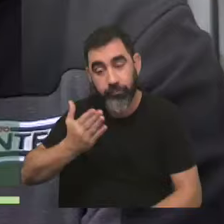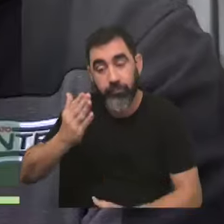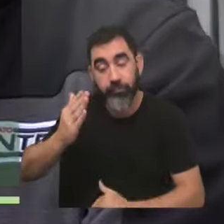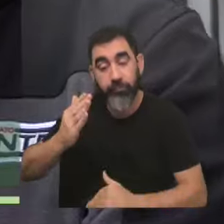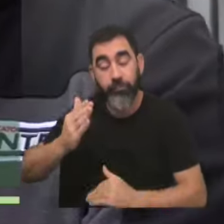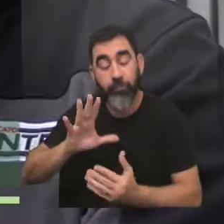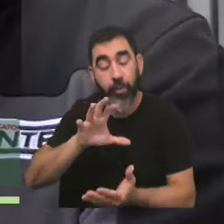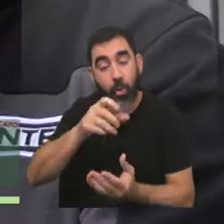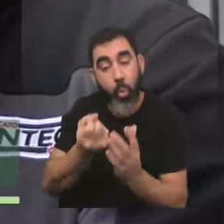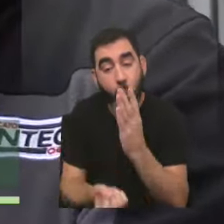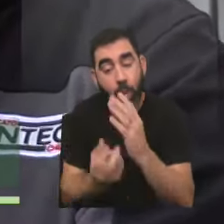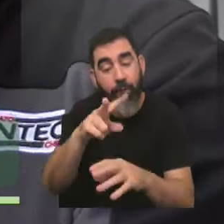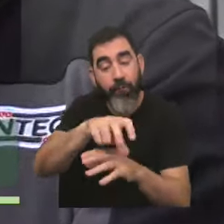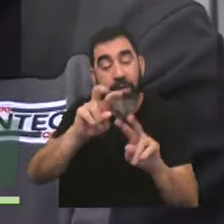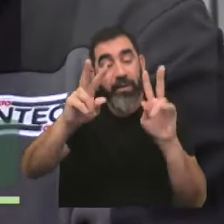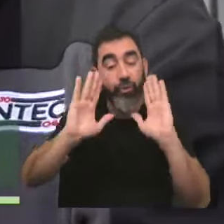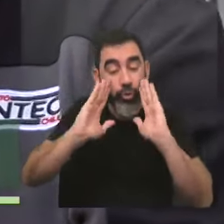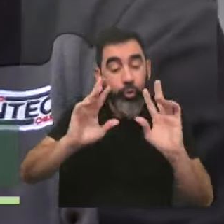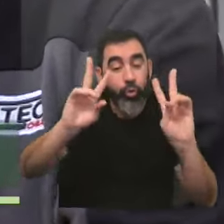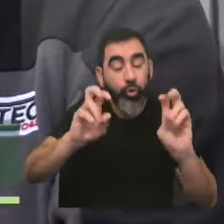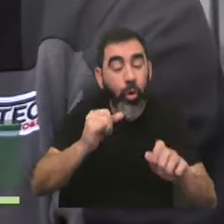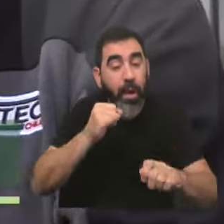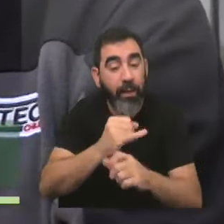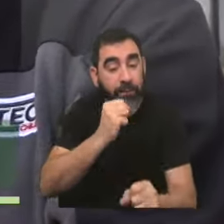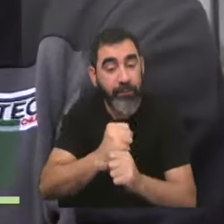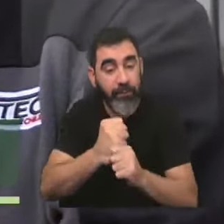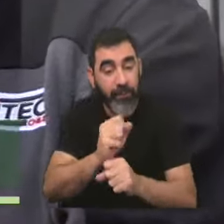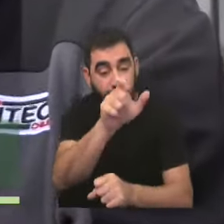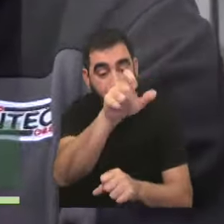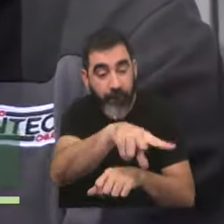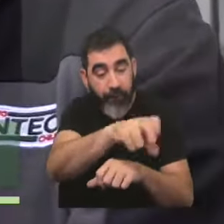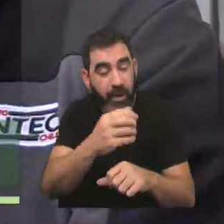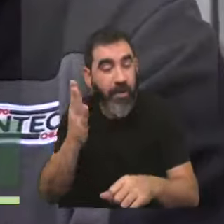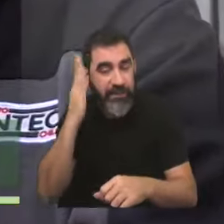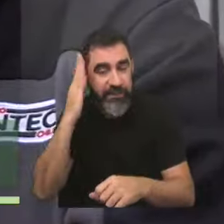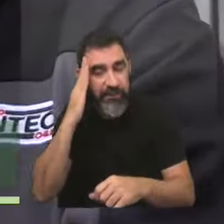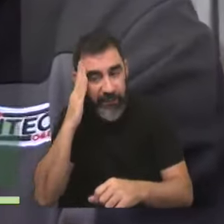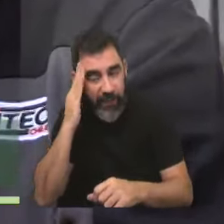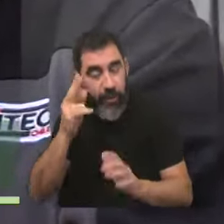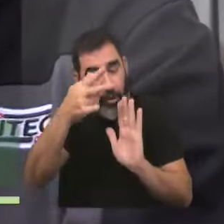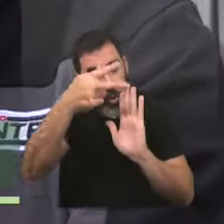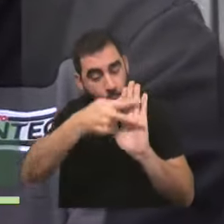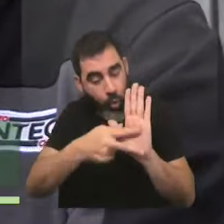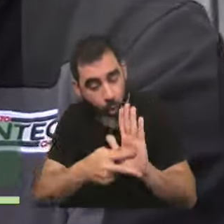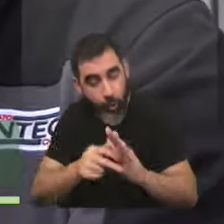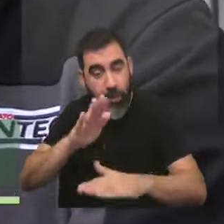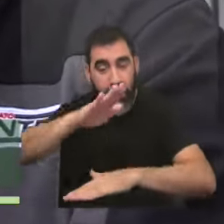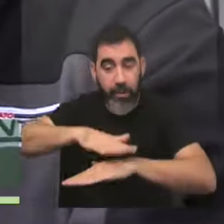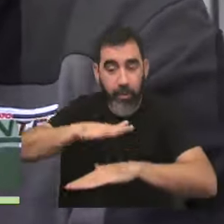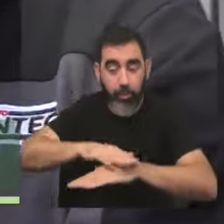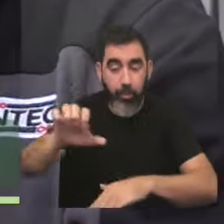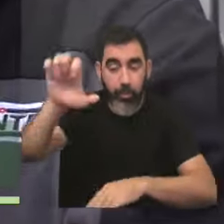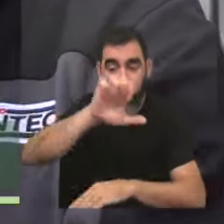de una fiscalía especializada en cestos laborales para que los fiscales tengan más conocimiento de lo que son las normativas y las responsabilidades de sector